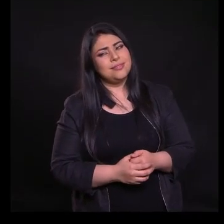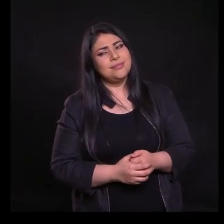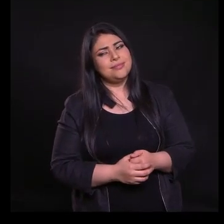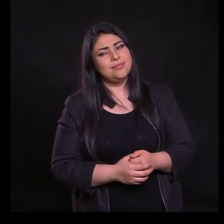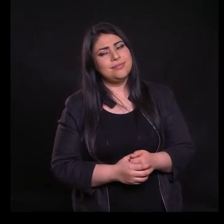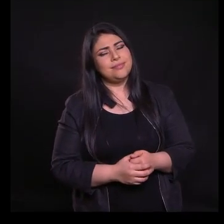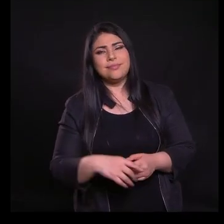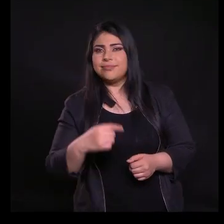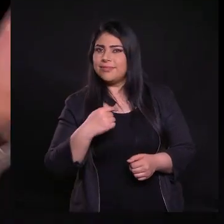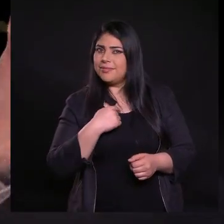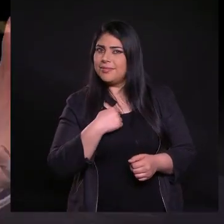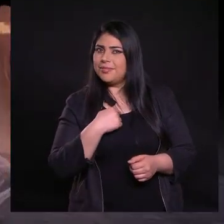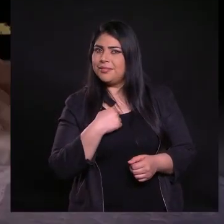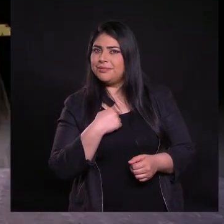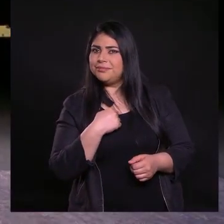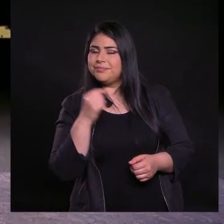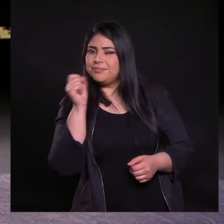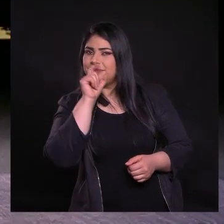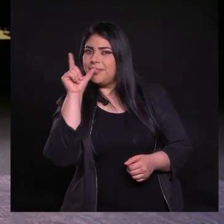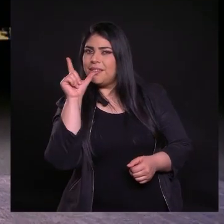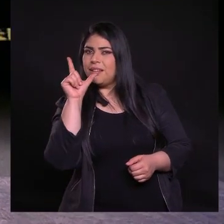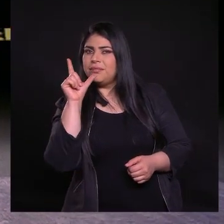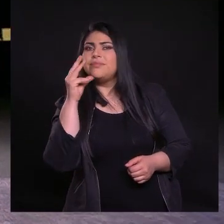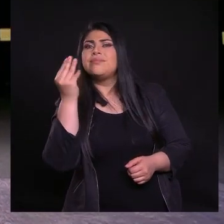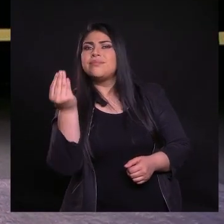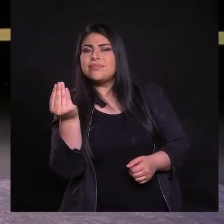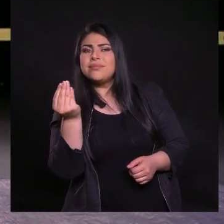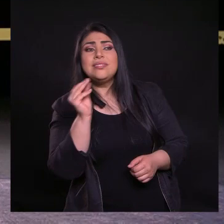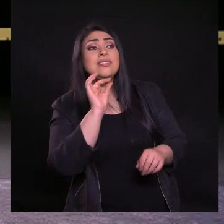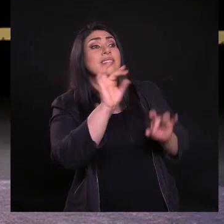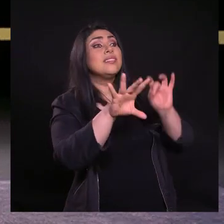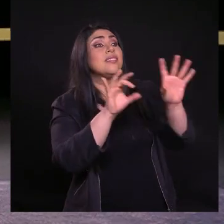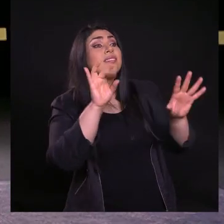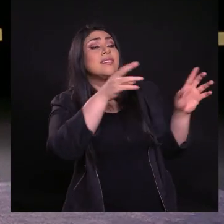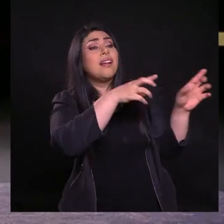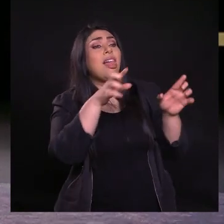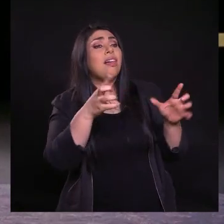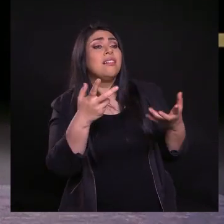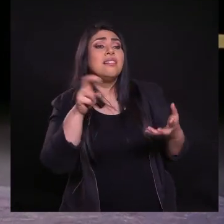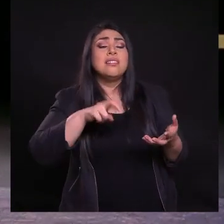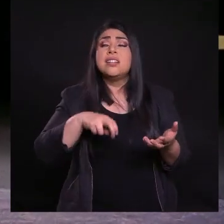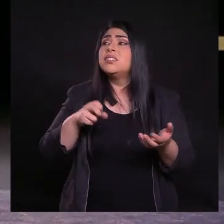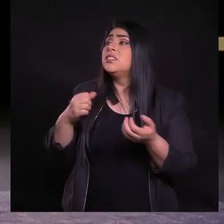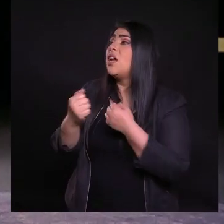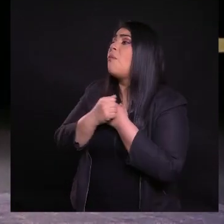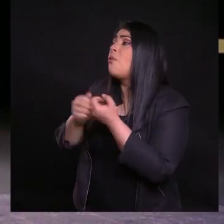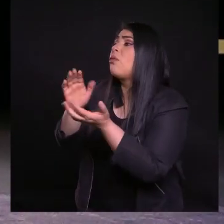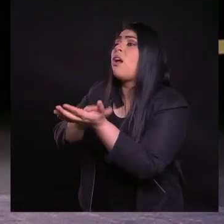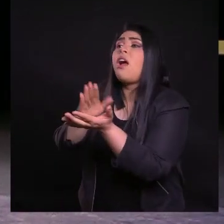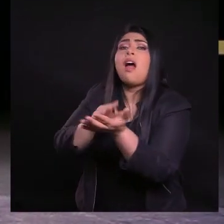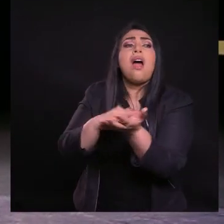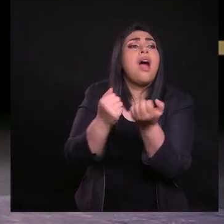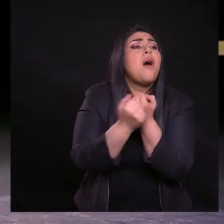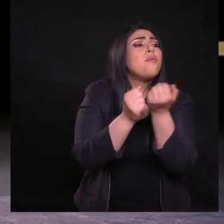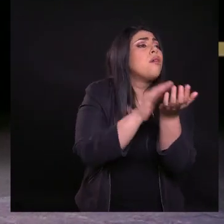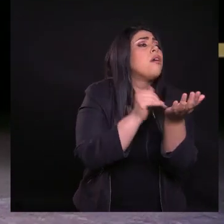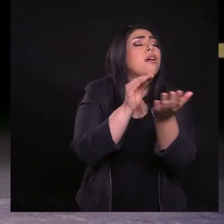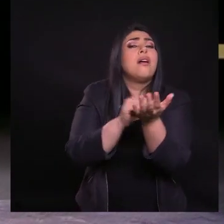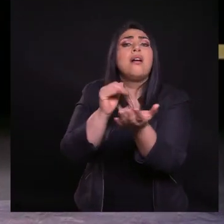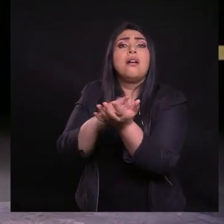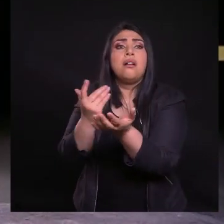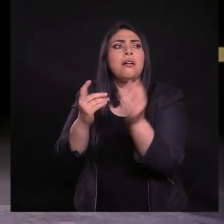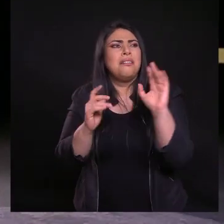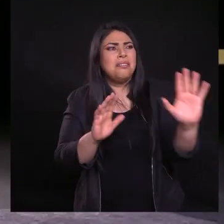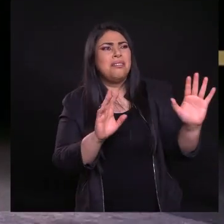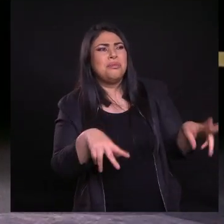me llama mucho la atención como hay personas que están necesitando tanto amor que están dispuestos a hacer cualquier cosa incluso a vivir una